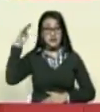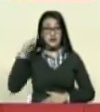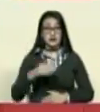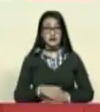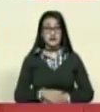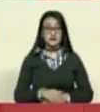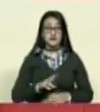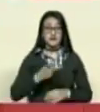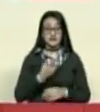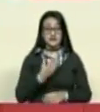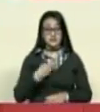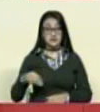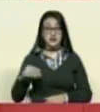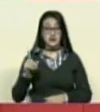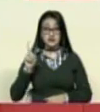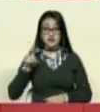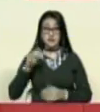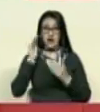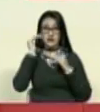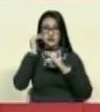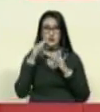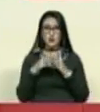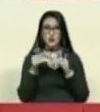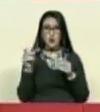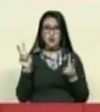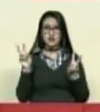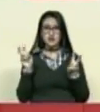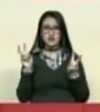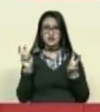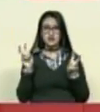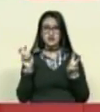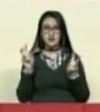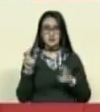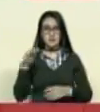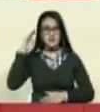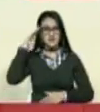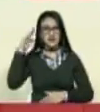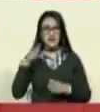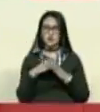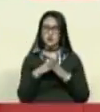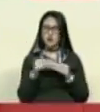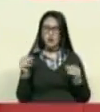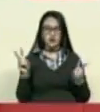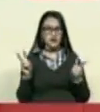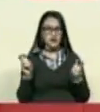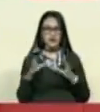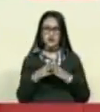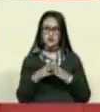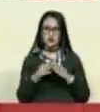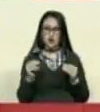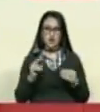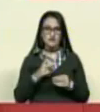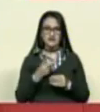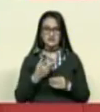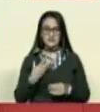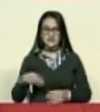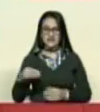Tenemos un vicepresidente también que está atento a todos los temas de la Fuerza Armada Nacional Bolivariana. Todos los temas, todos los